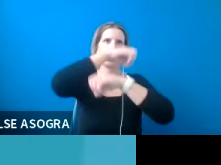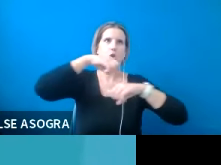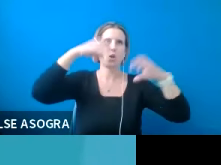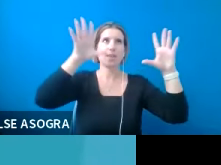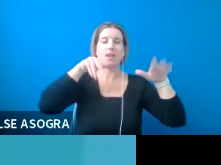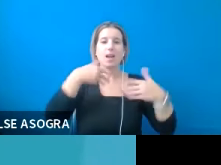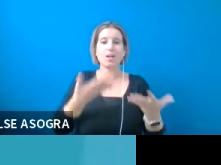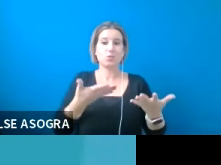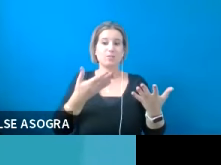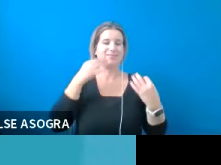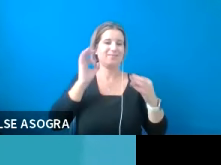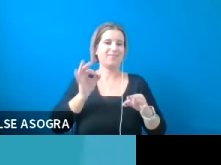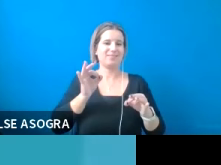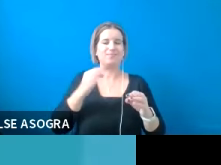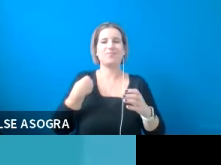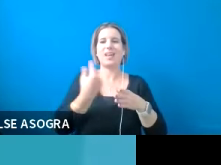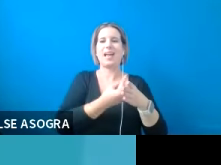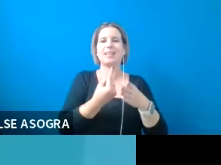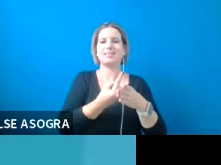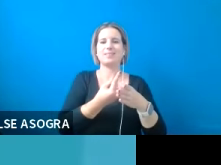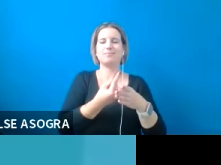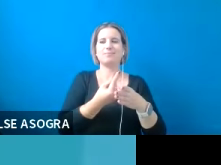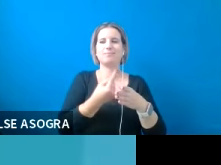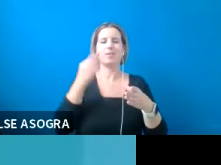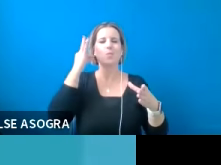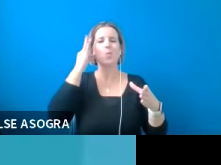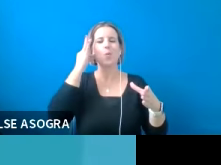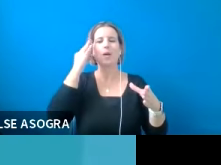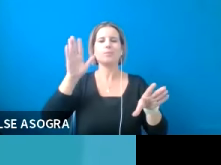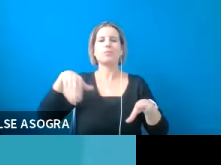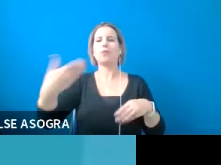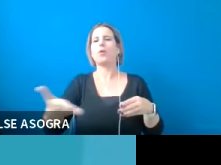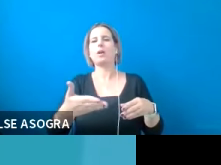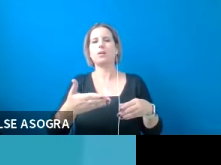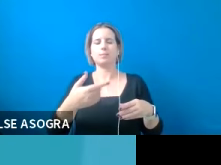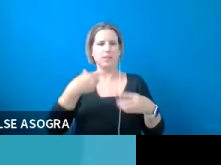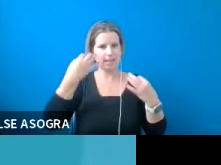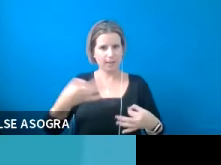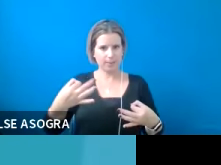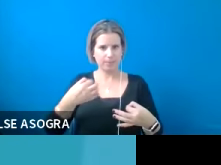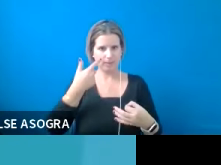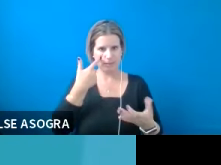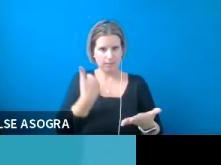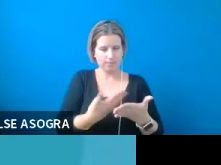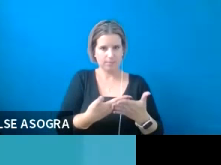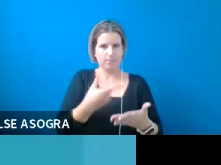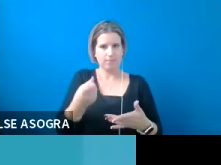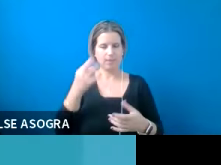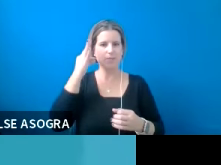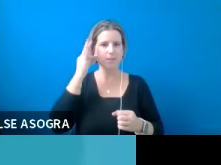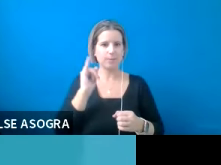actualmente se maneja del TEA no abarque adecuadamente importantes manifestaciones típicamente femeninas